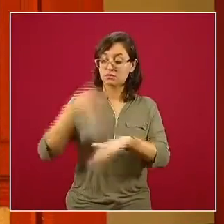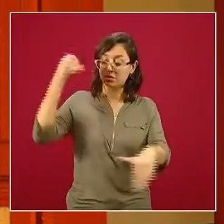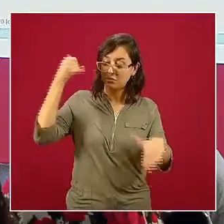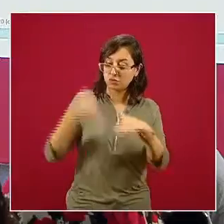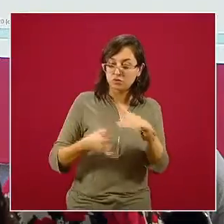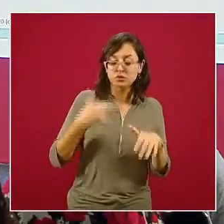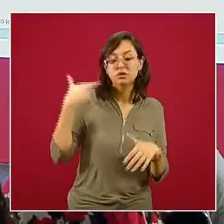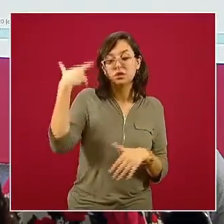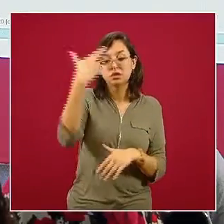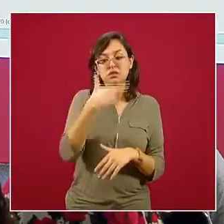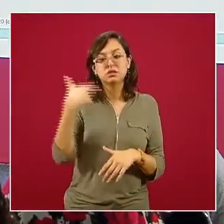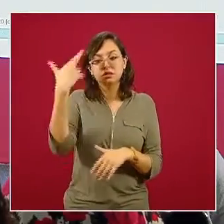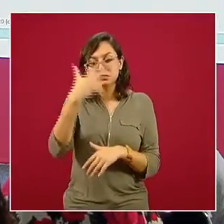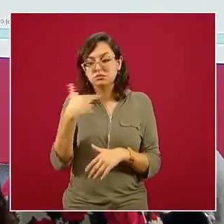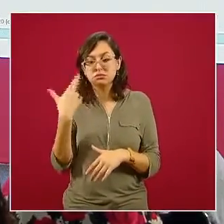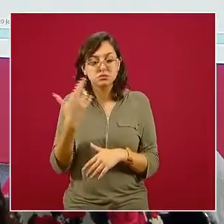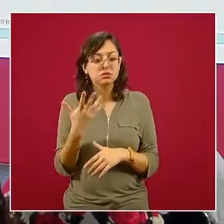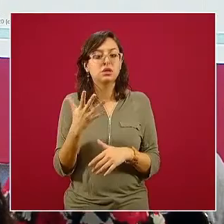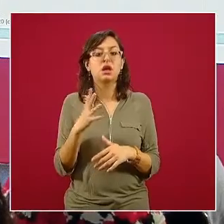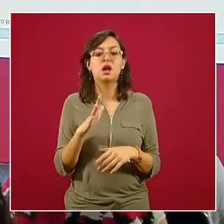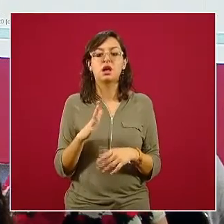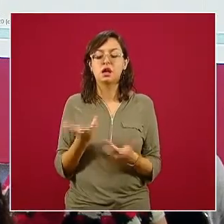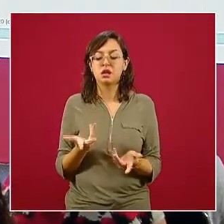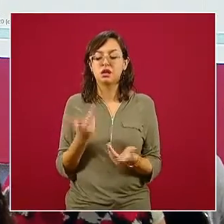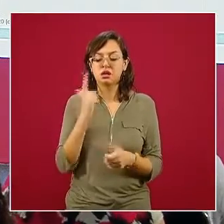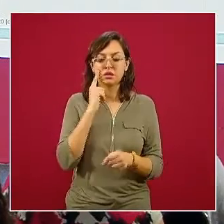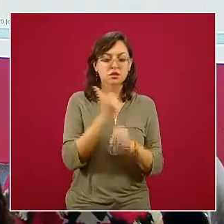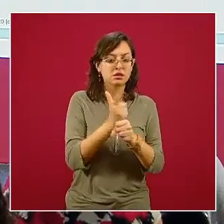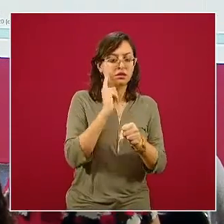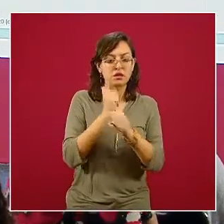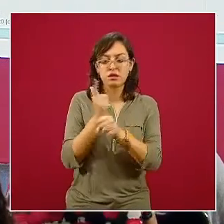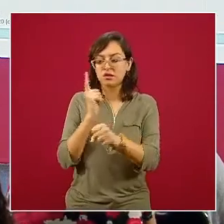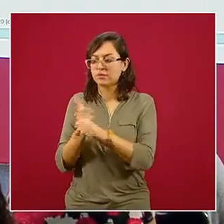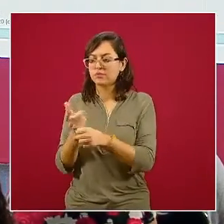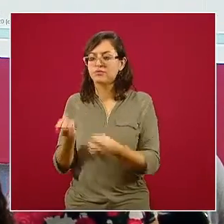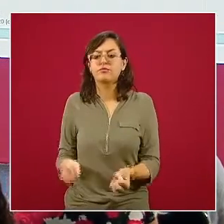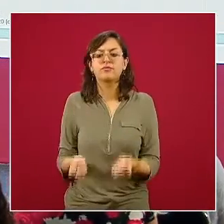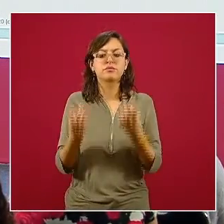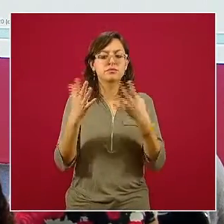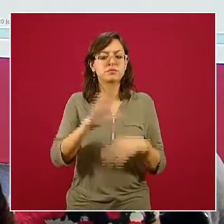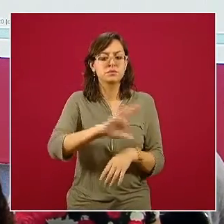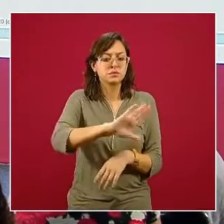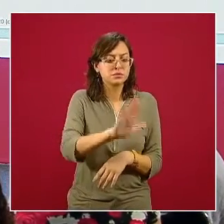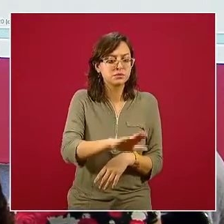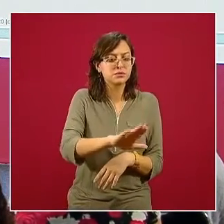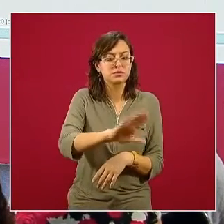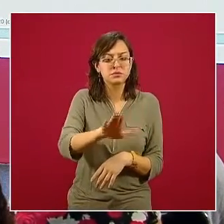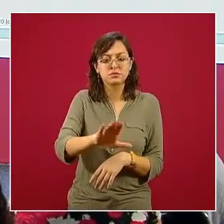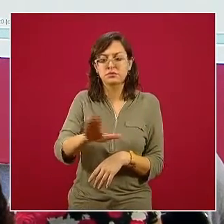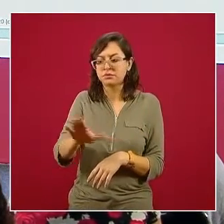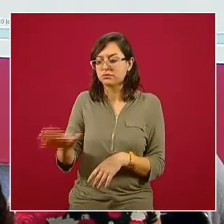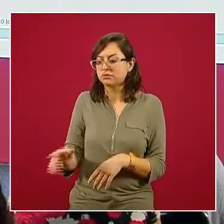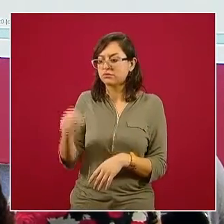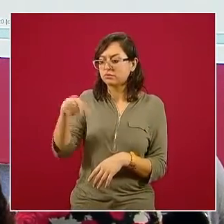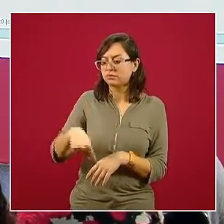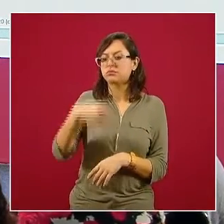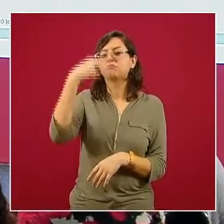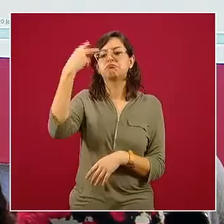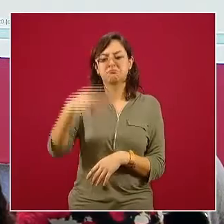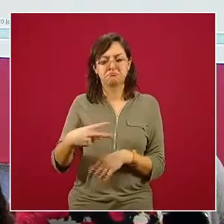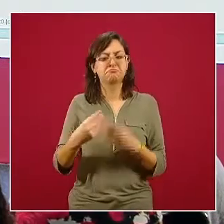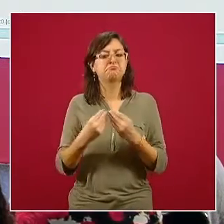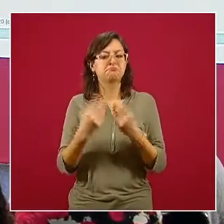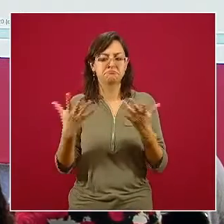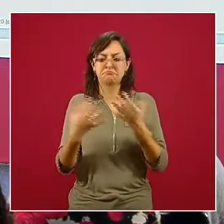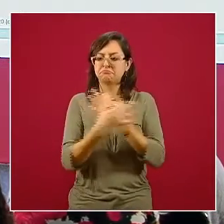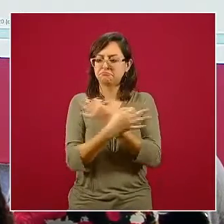magnitud estimada o identificada de la mortalidad y la letalidad de COVID en México, por supuesto que